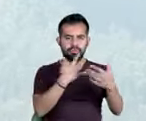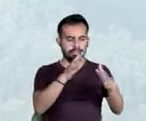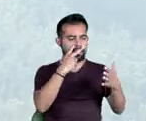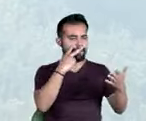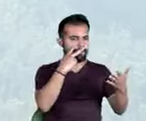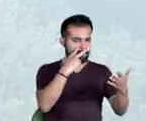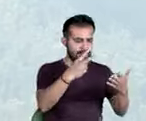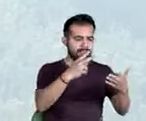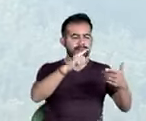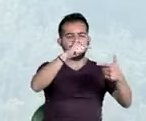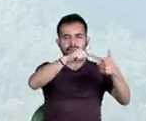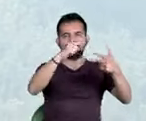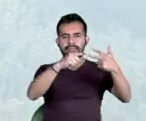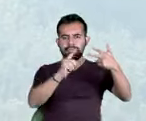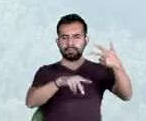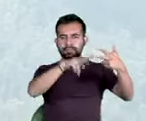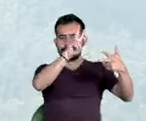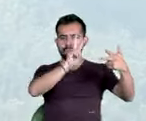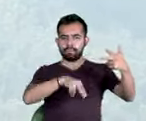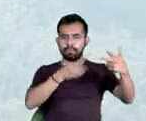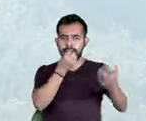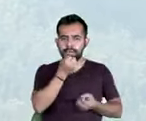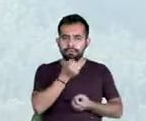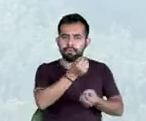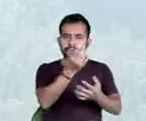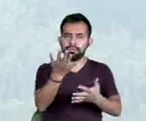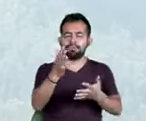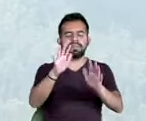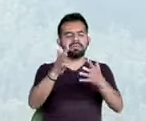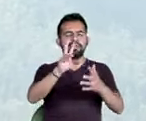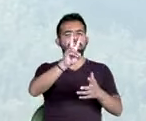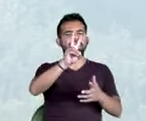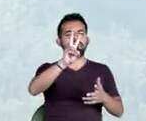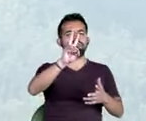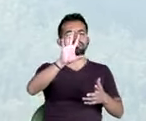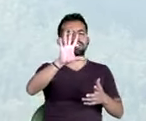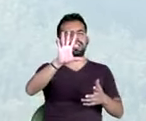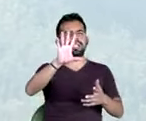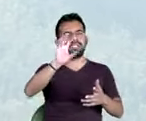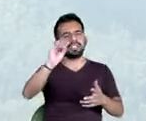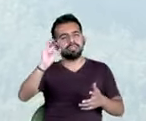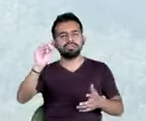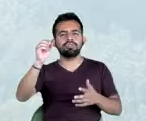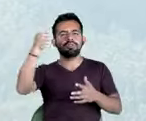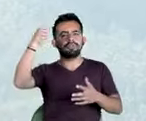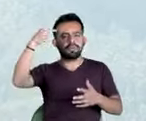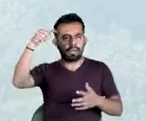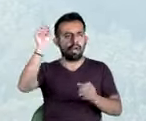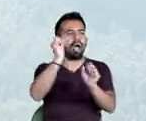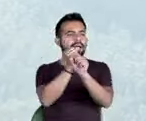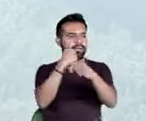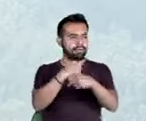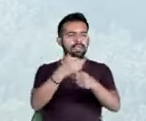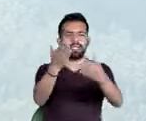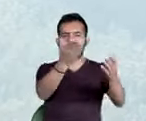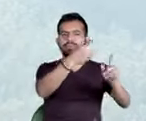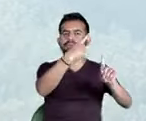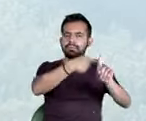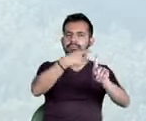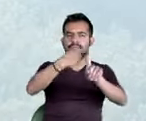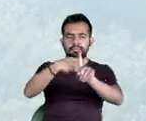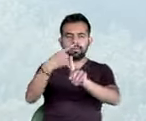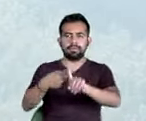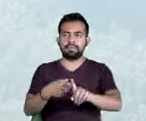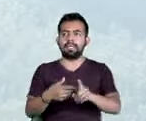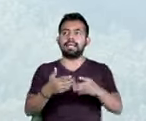estamos hablando de que no vemos más de 200 millones de dólares para poder hacer obra en estos meses que quedan. Este